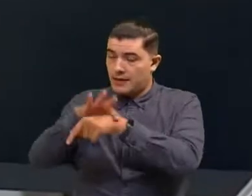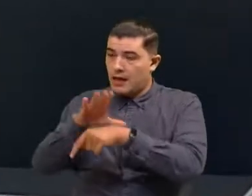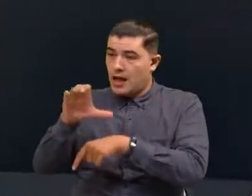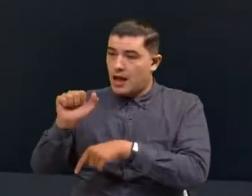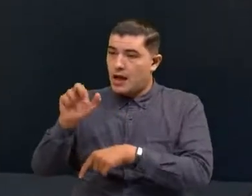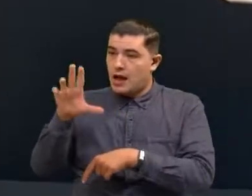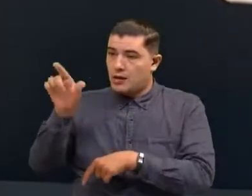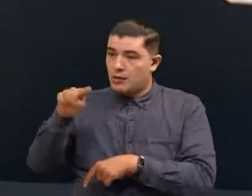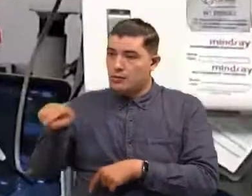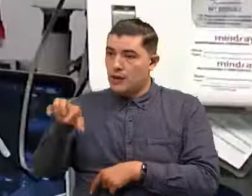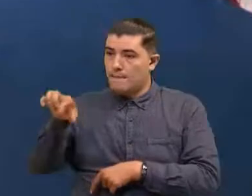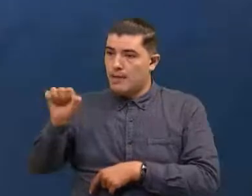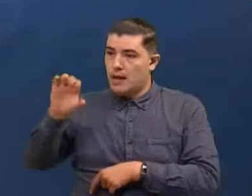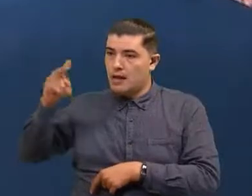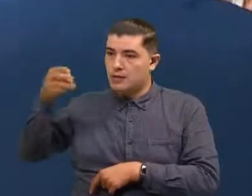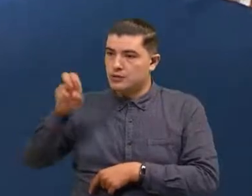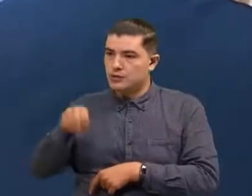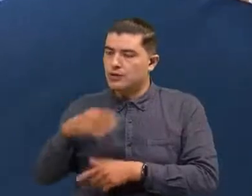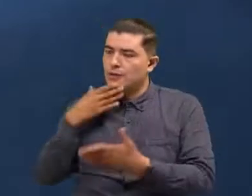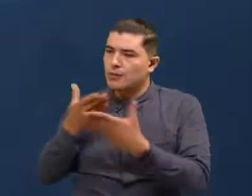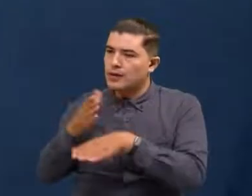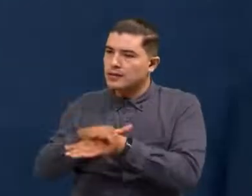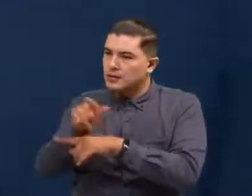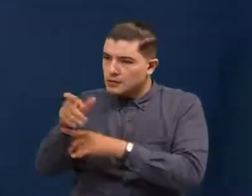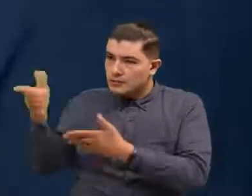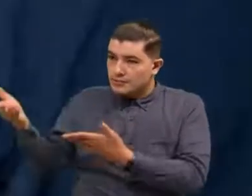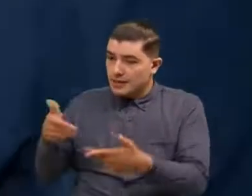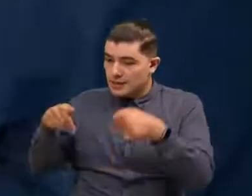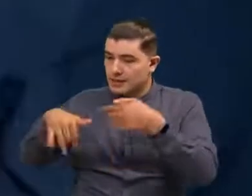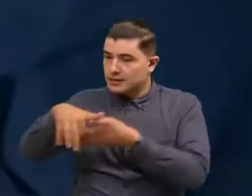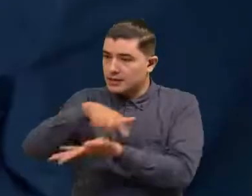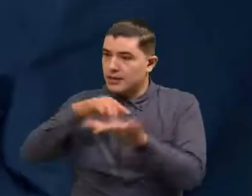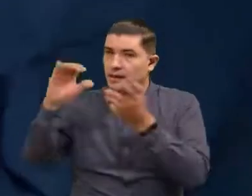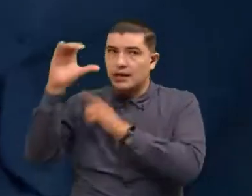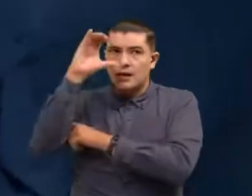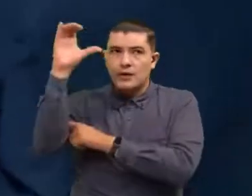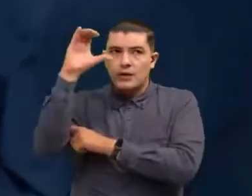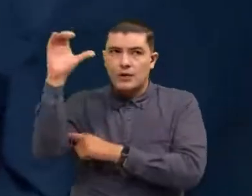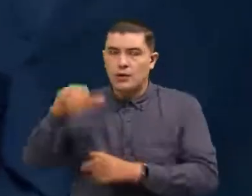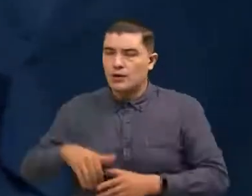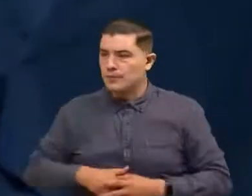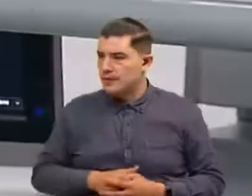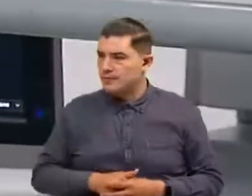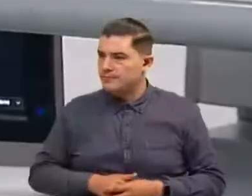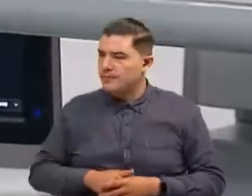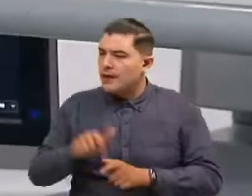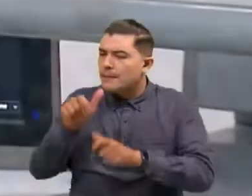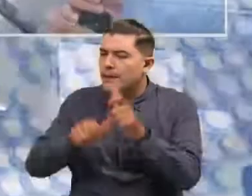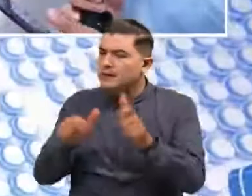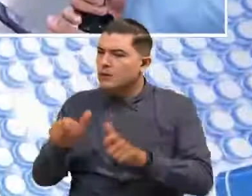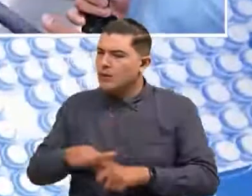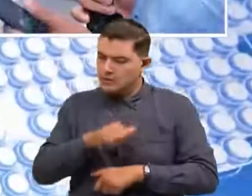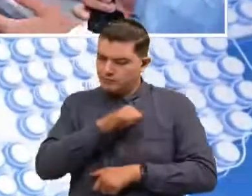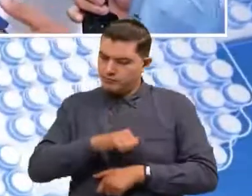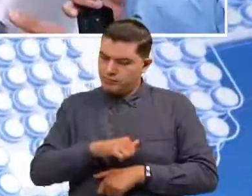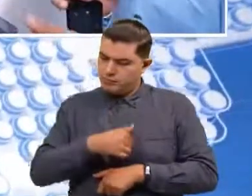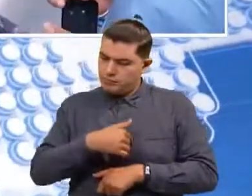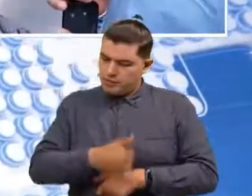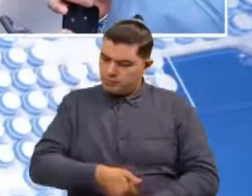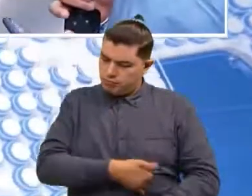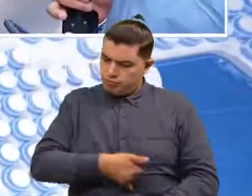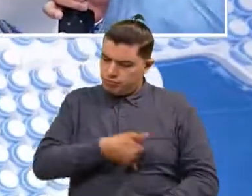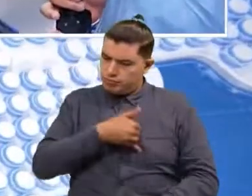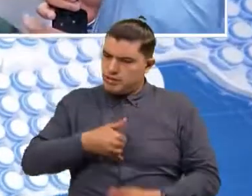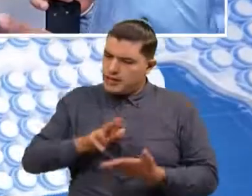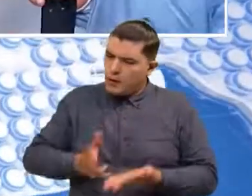doctor Carlos Pachón. Doctor Carlos, con las buenas tardes, bienvenido a Santander y a Colombia. ¿Y qué pueden esperar estos pacientes? ¿Esta recuperación cómo es? ¿Cuánto dura